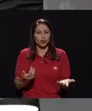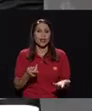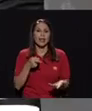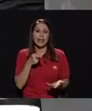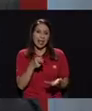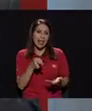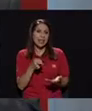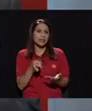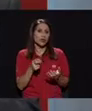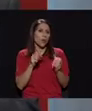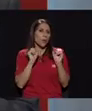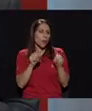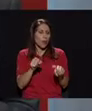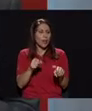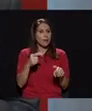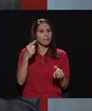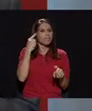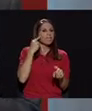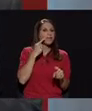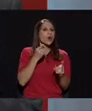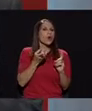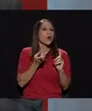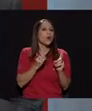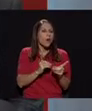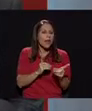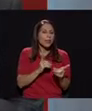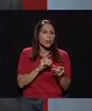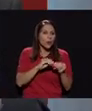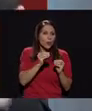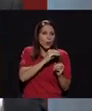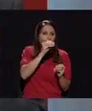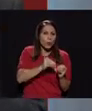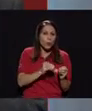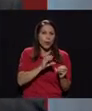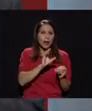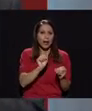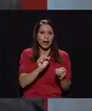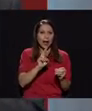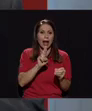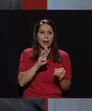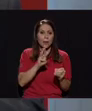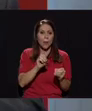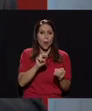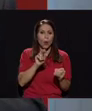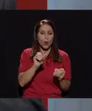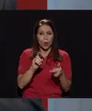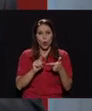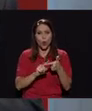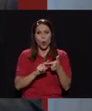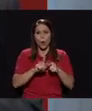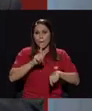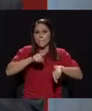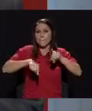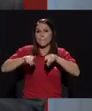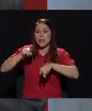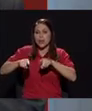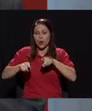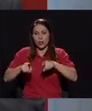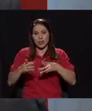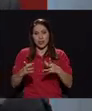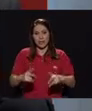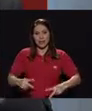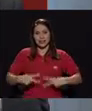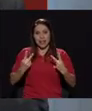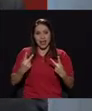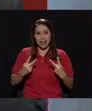implícito, digamos, a nivel global, créditos de carbono o créditos de biodiversidad u otros, no va a ser posible, digamos, trasladar